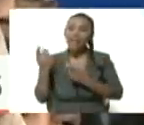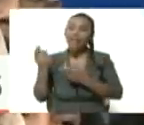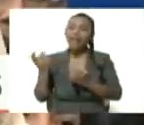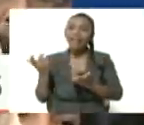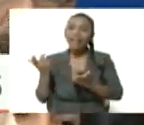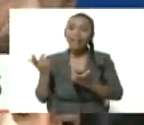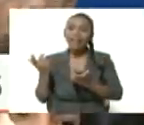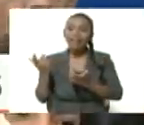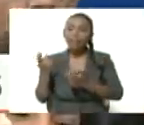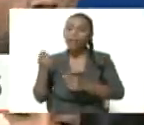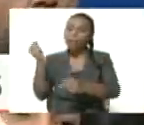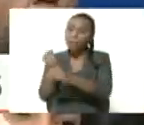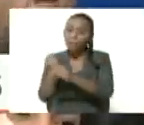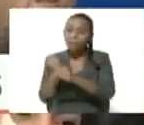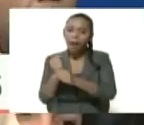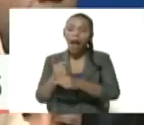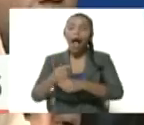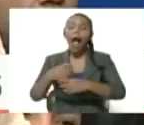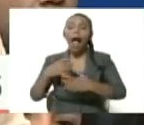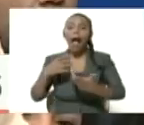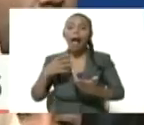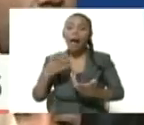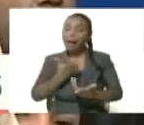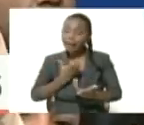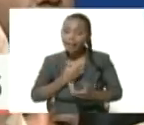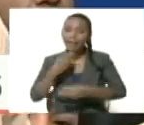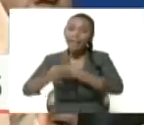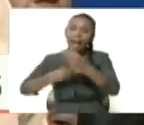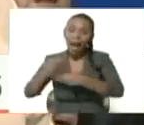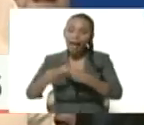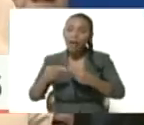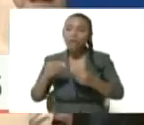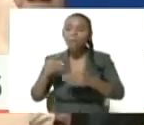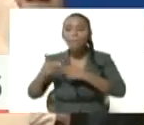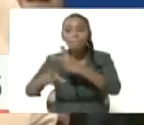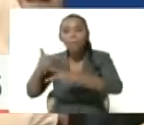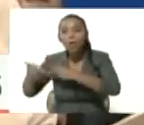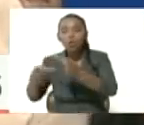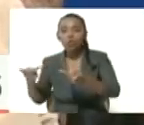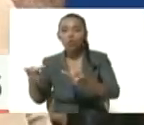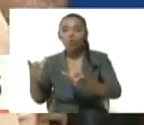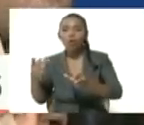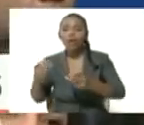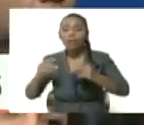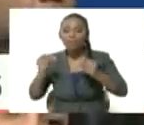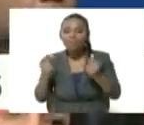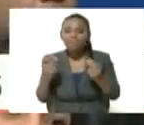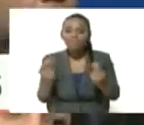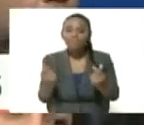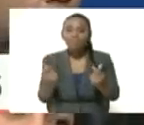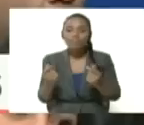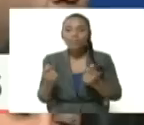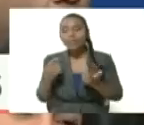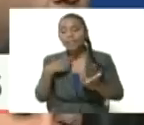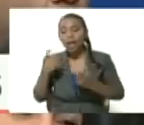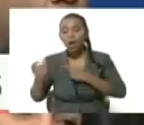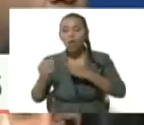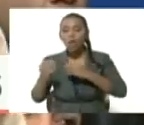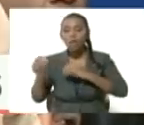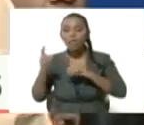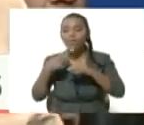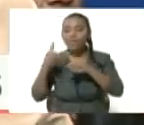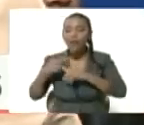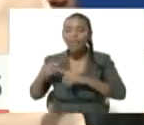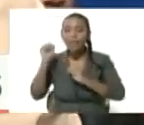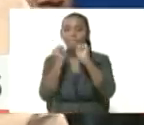alcaldía gestora, a una alcaldía que produzca riqueza. Para ello nosotros nos planteamos la reactivación de los distritos motores y